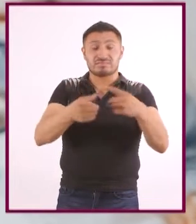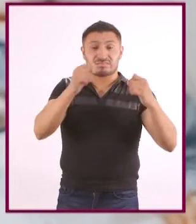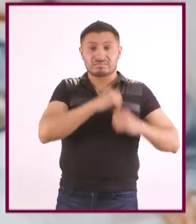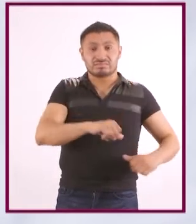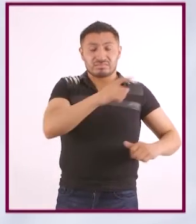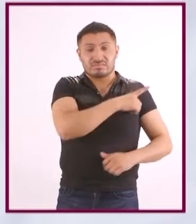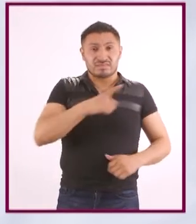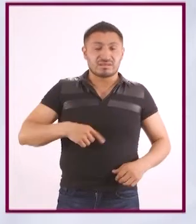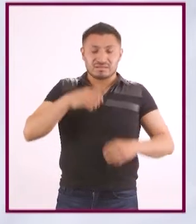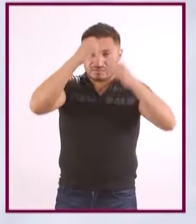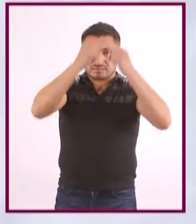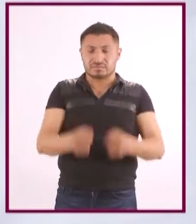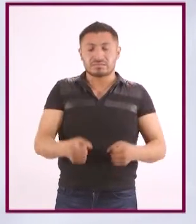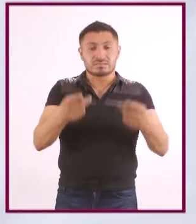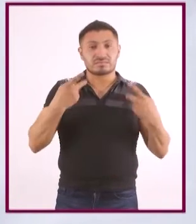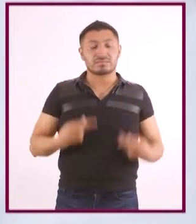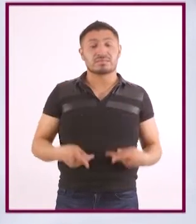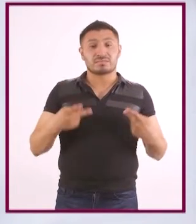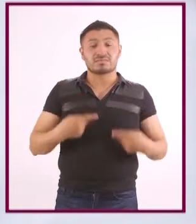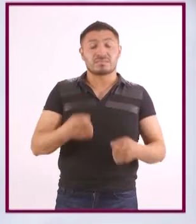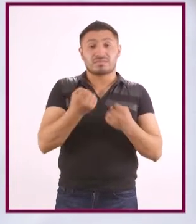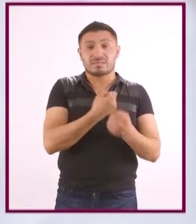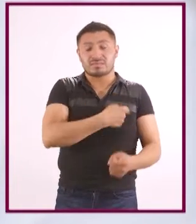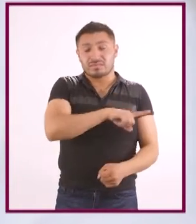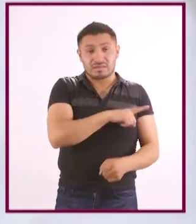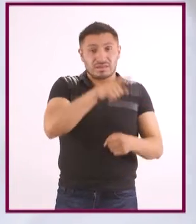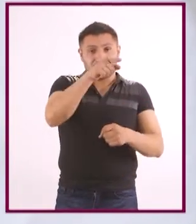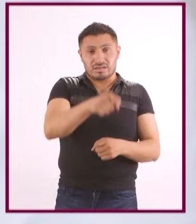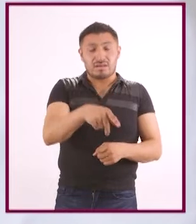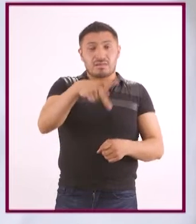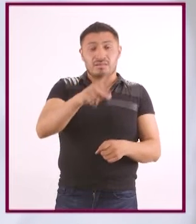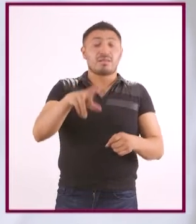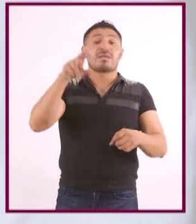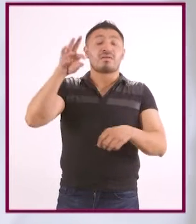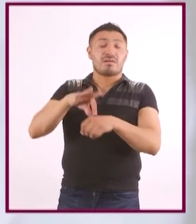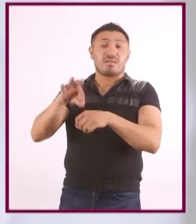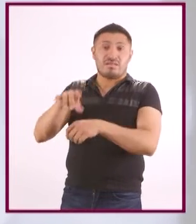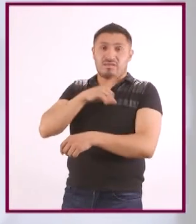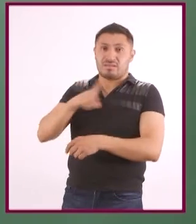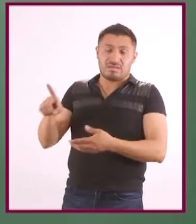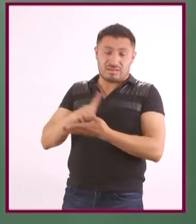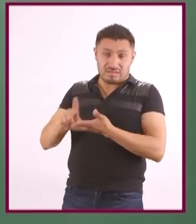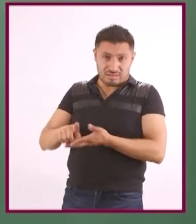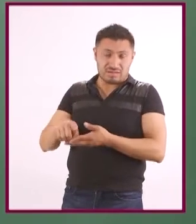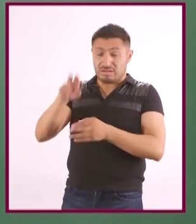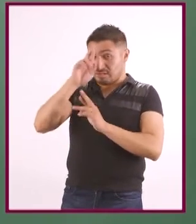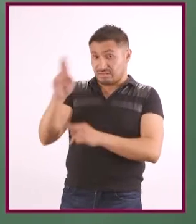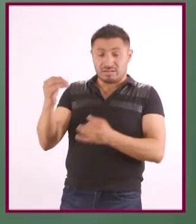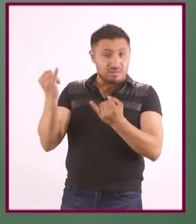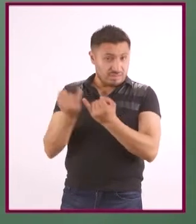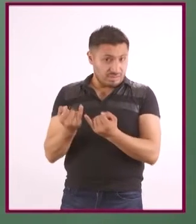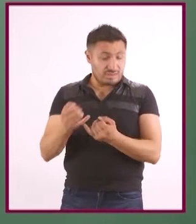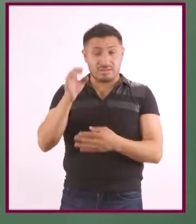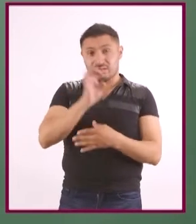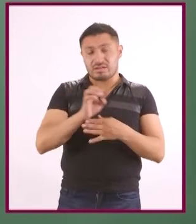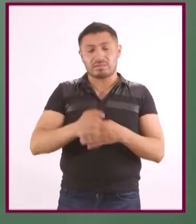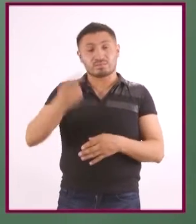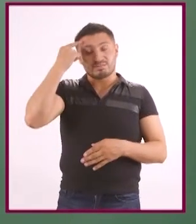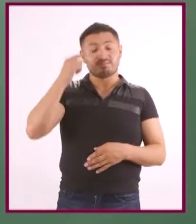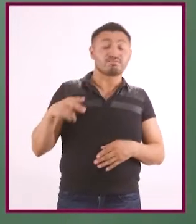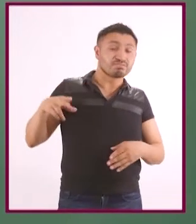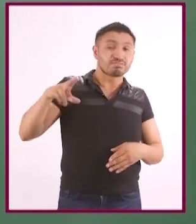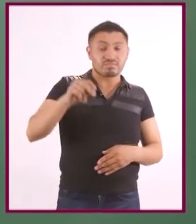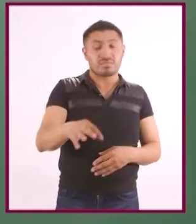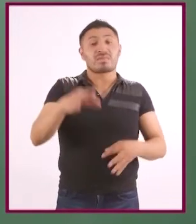garantizar el derecho a la salud del paciente sin desplazar el derecho de la doctora o del doctor. Entonces podemos ver que la objeción de